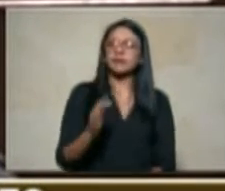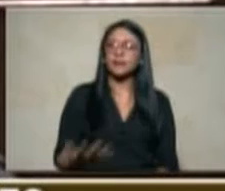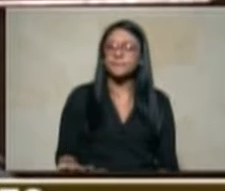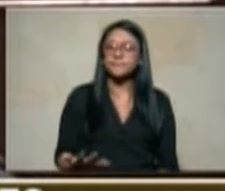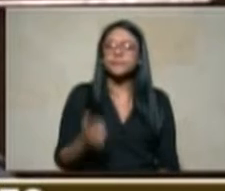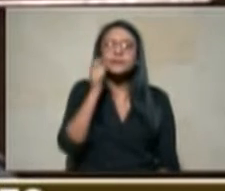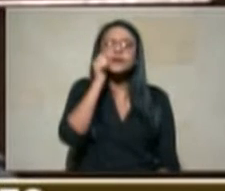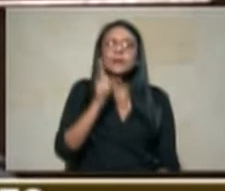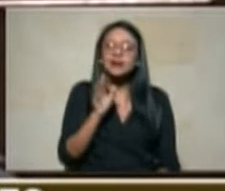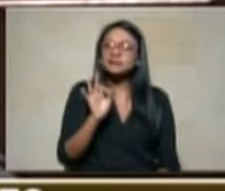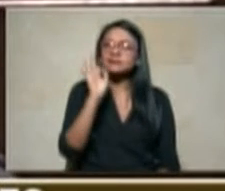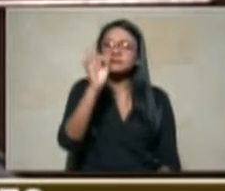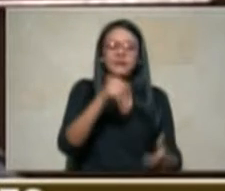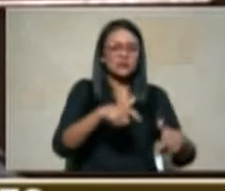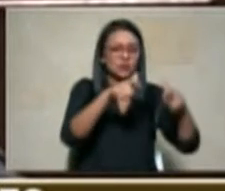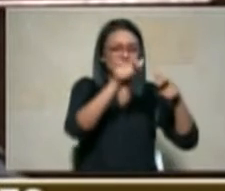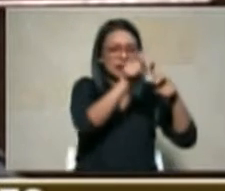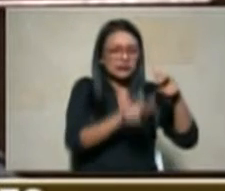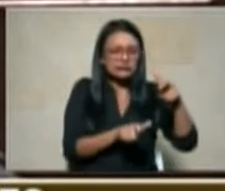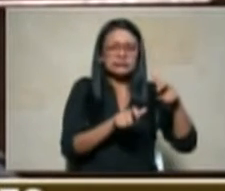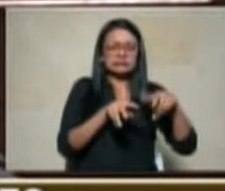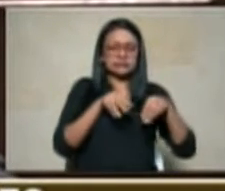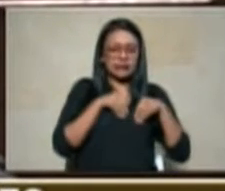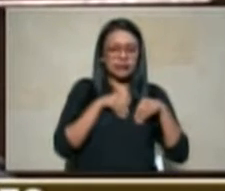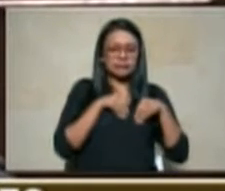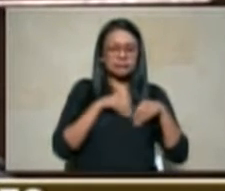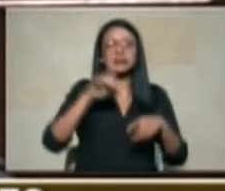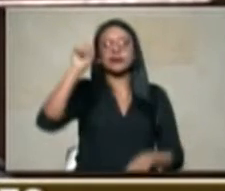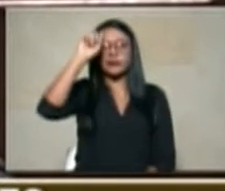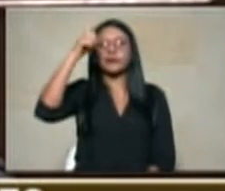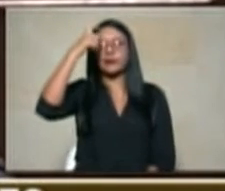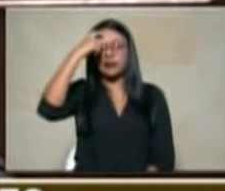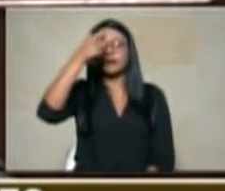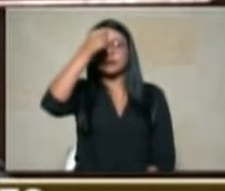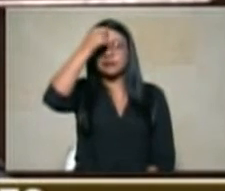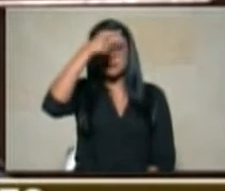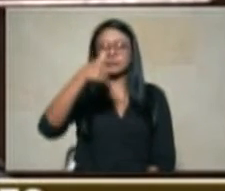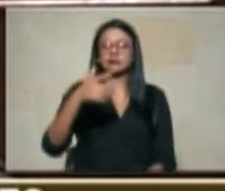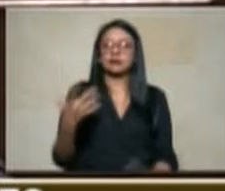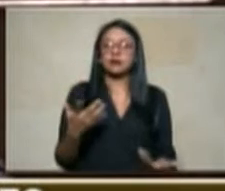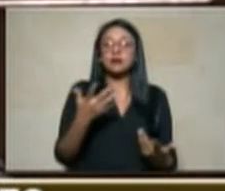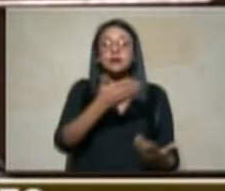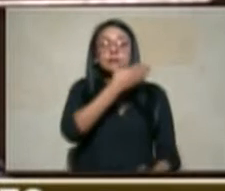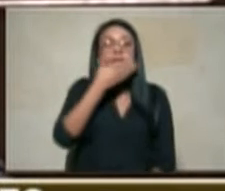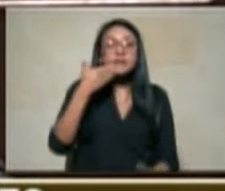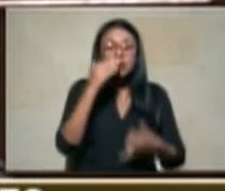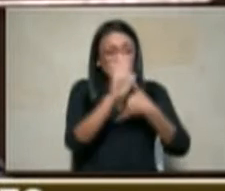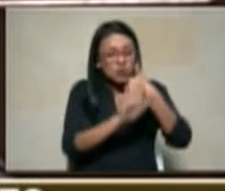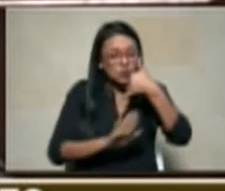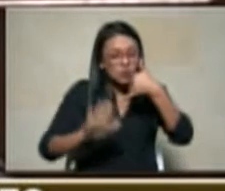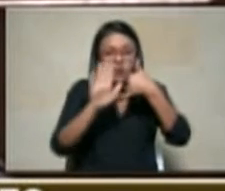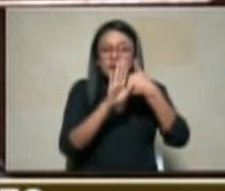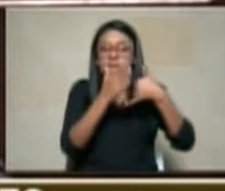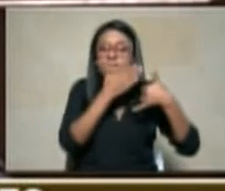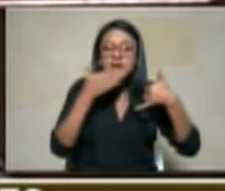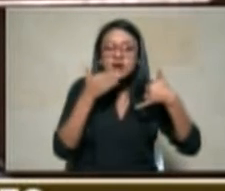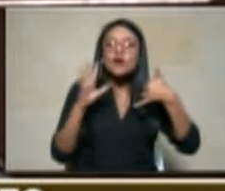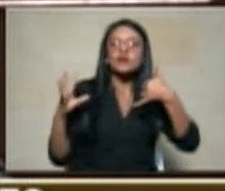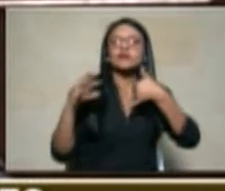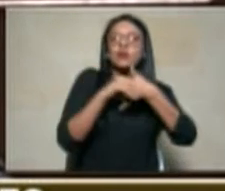donde cualquier congresista se tiene que sumar y el gobierno lo tiene que entender así. Si queremos un mejor país, yo creo que todos